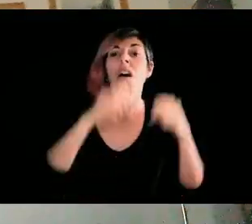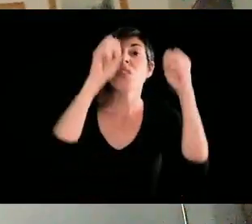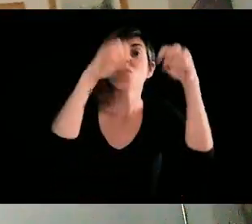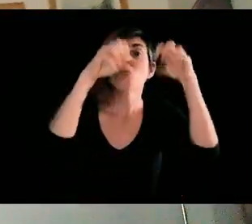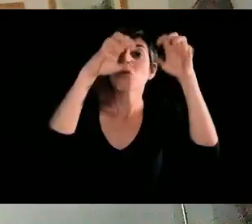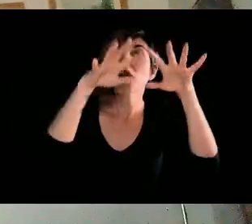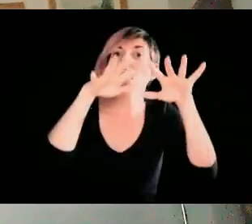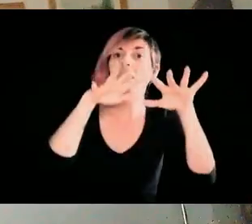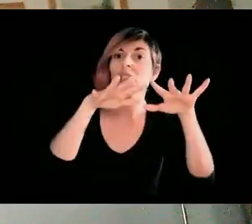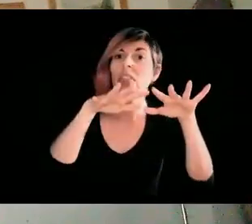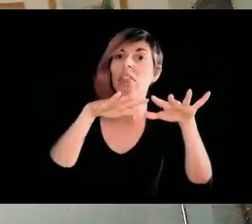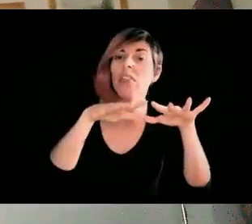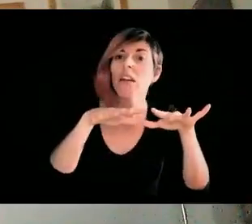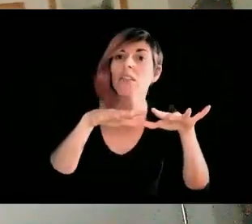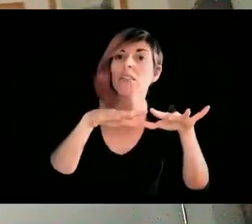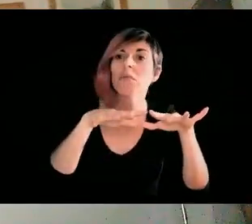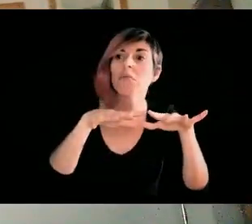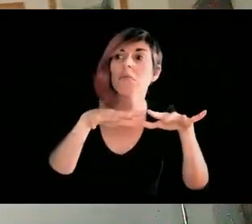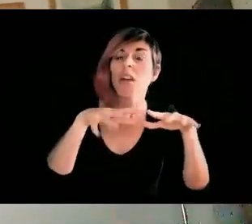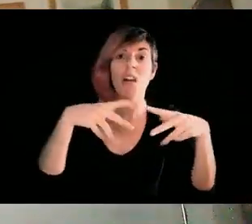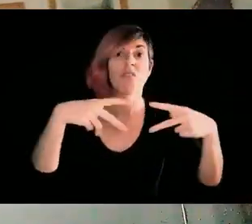la lluvia? Quizá la lluvia